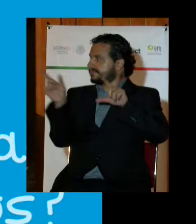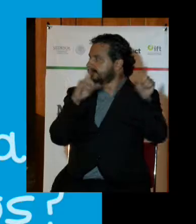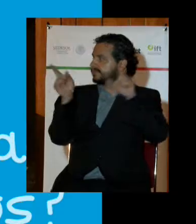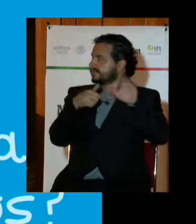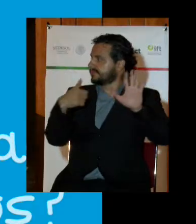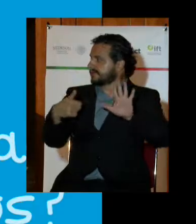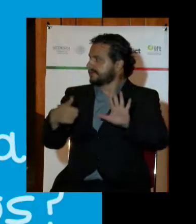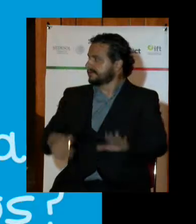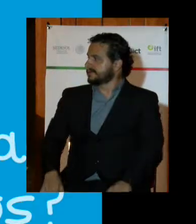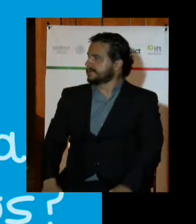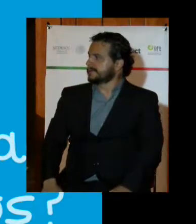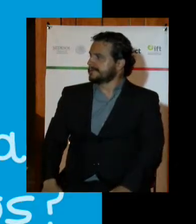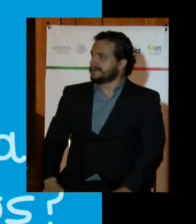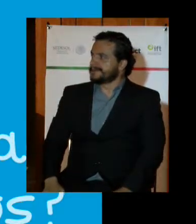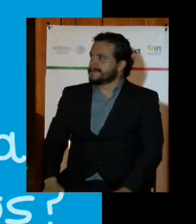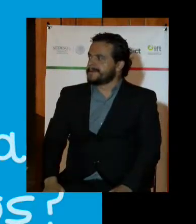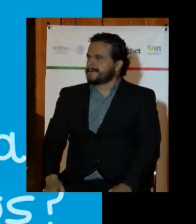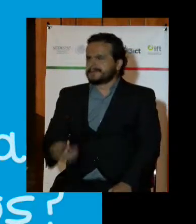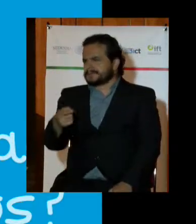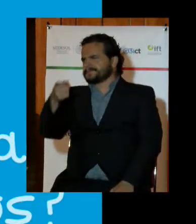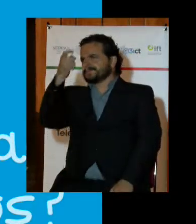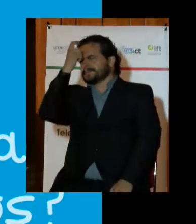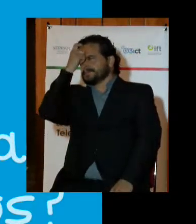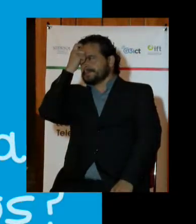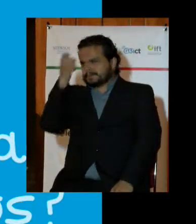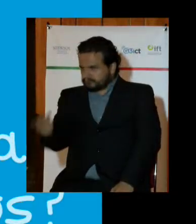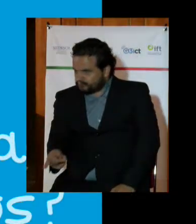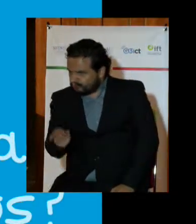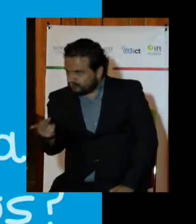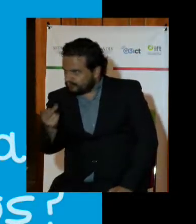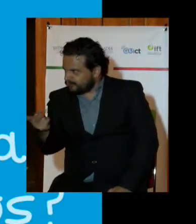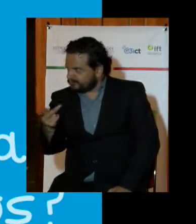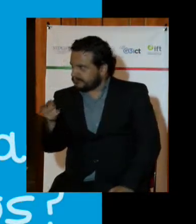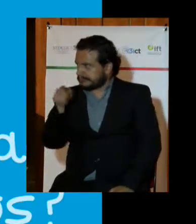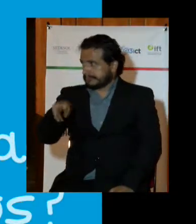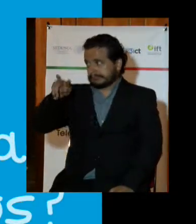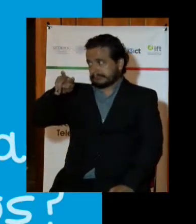Y aquí la pregunta, ¿esto realmente solamente nos afecta a unos cuantos?